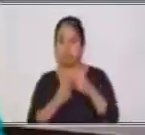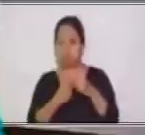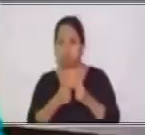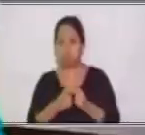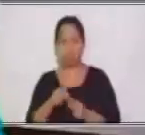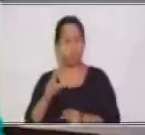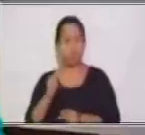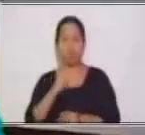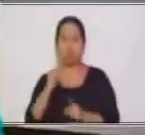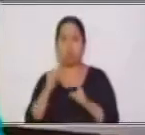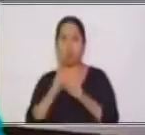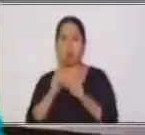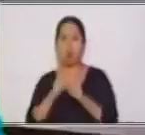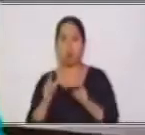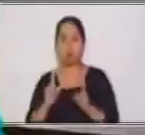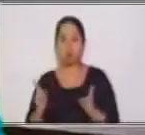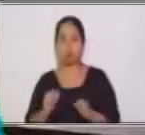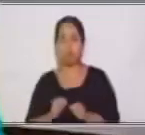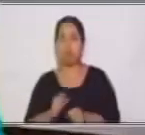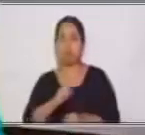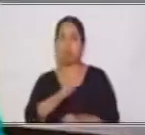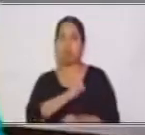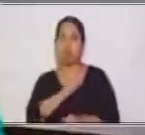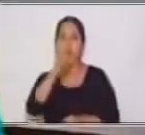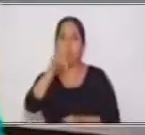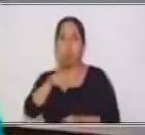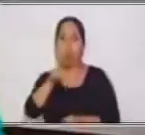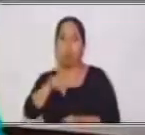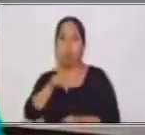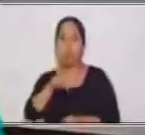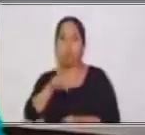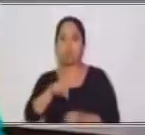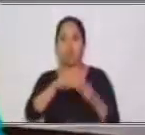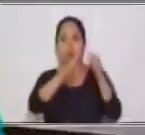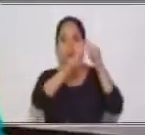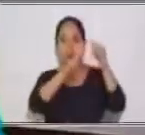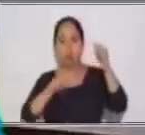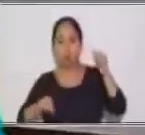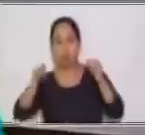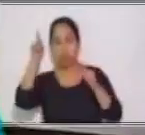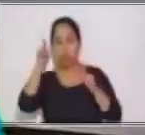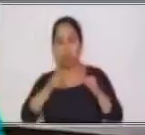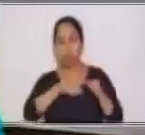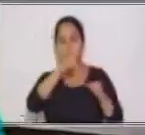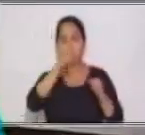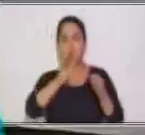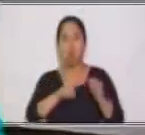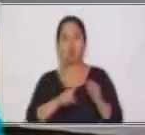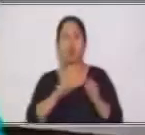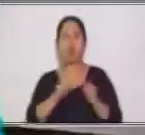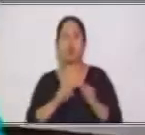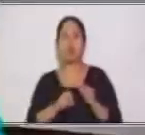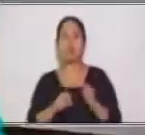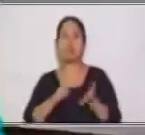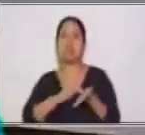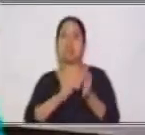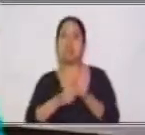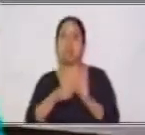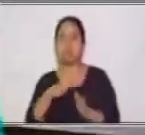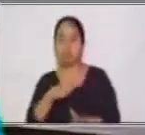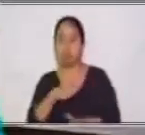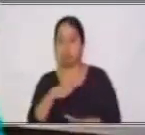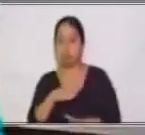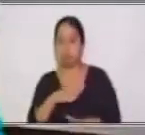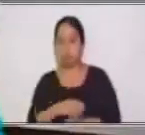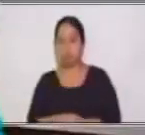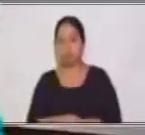vamos a unir cada una de las siglas con el significado que tiene. Si tú lo sabes, pues puedes compartirlo con quien